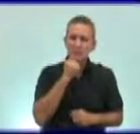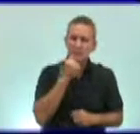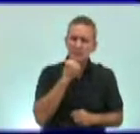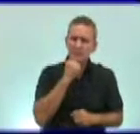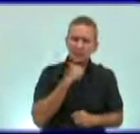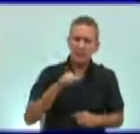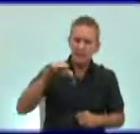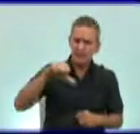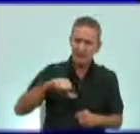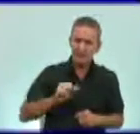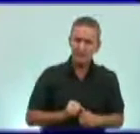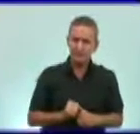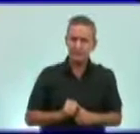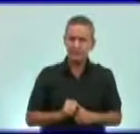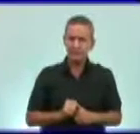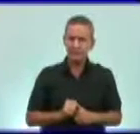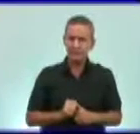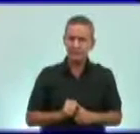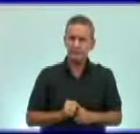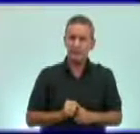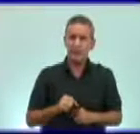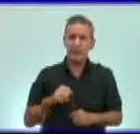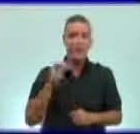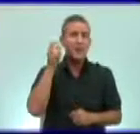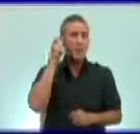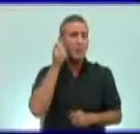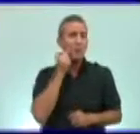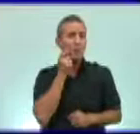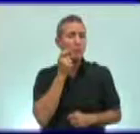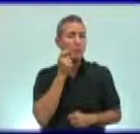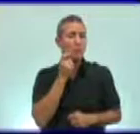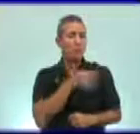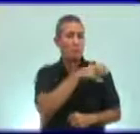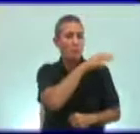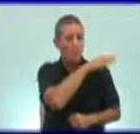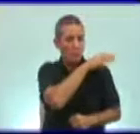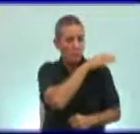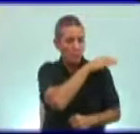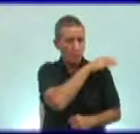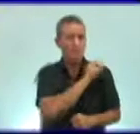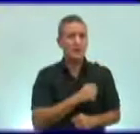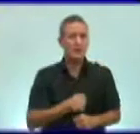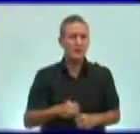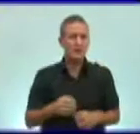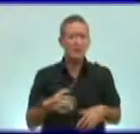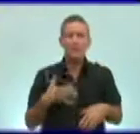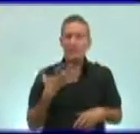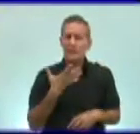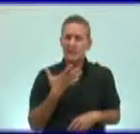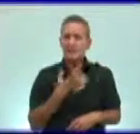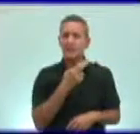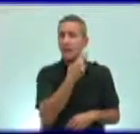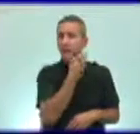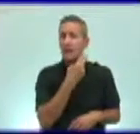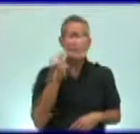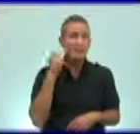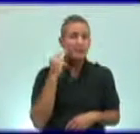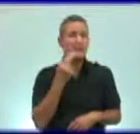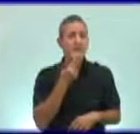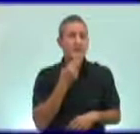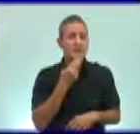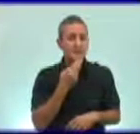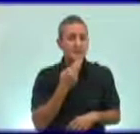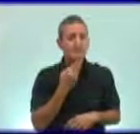Bolívar es mucho más de lo que sus insuficiencias le permitan. Y desde esa perspectiva quiero hacer un detalle